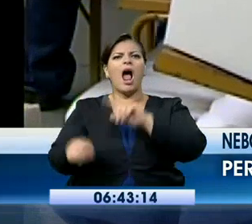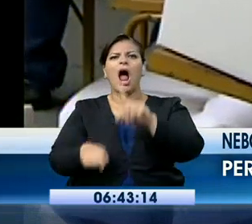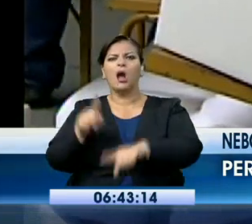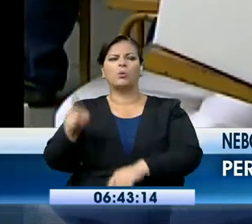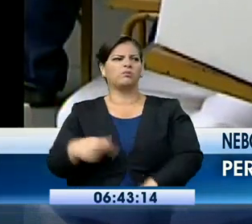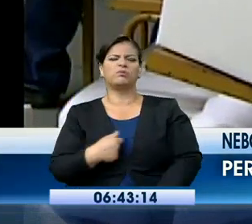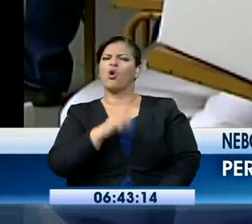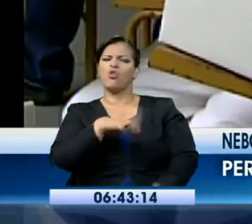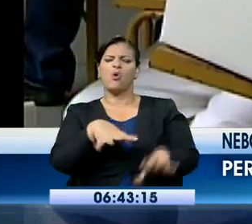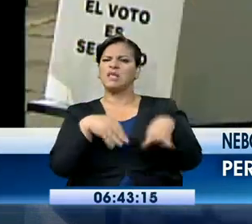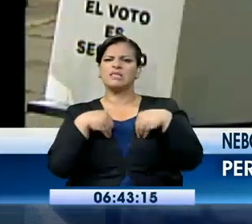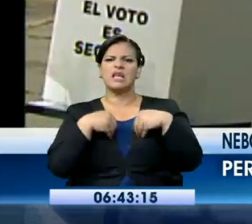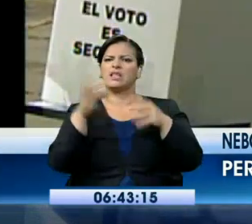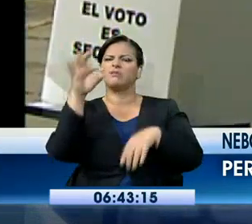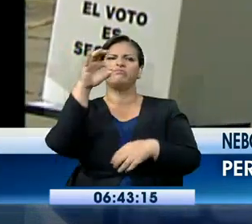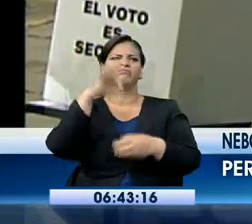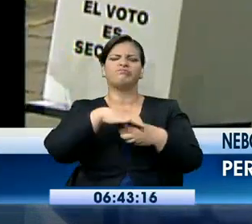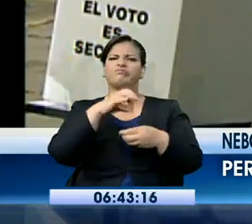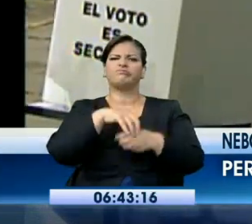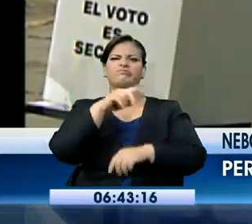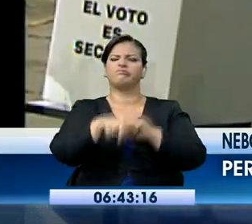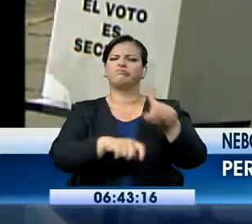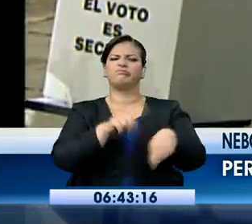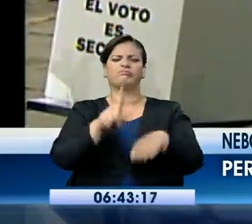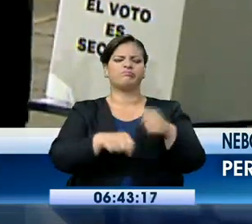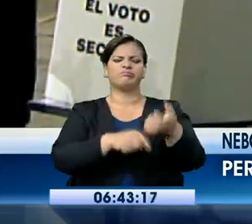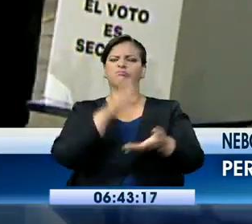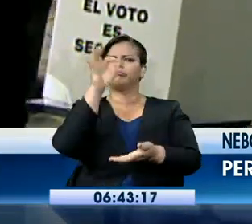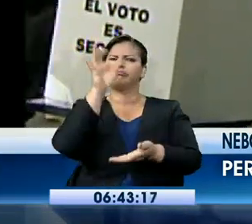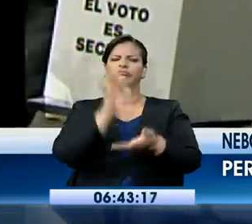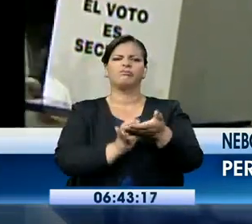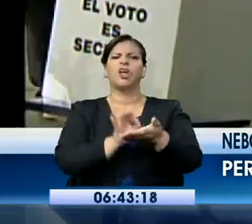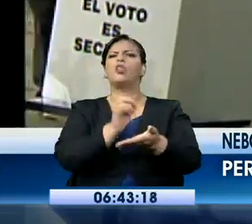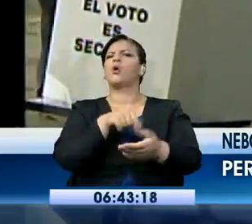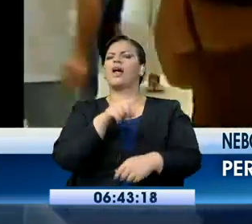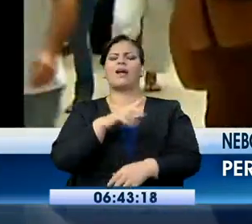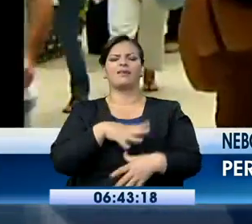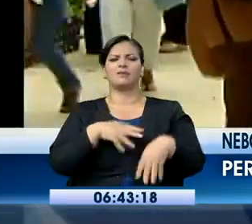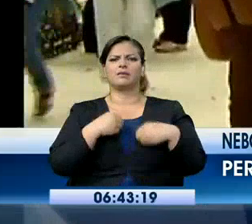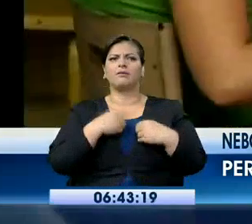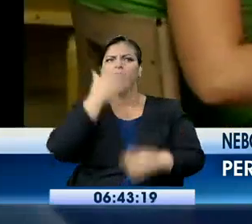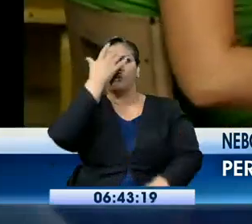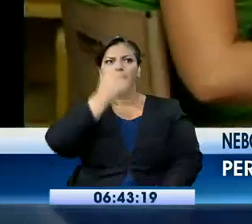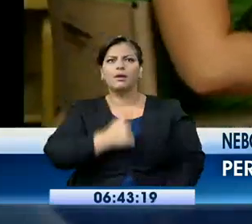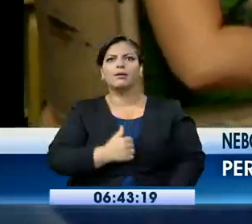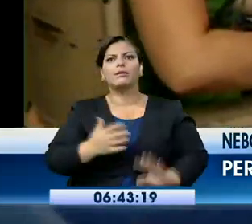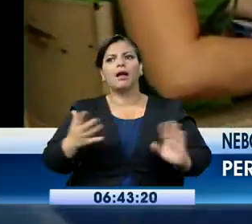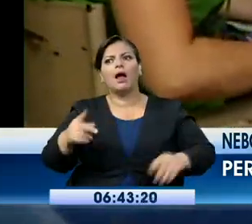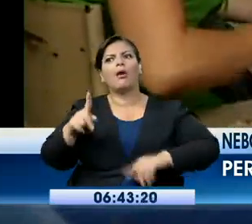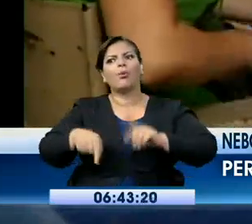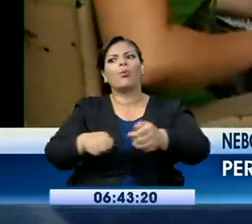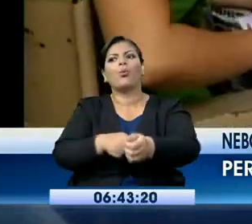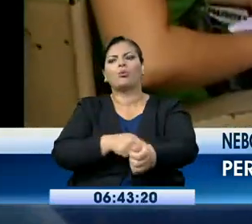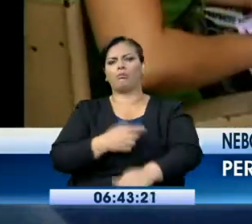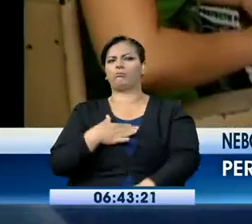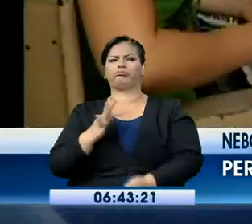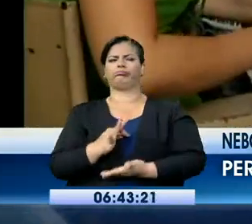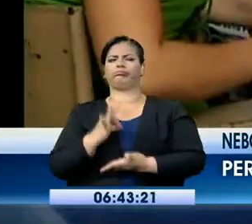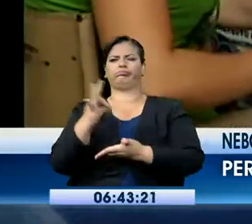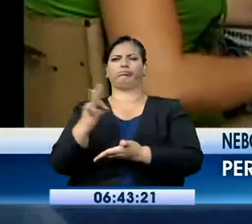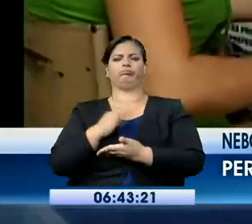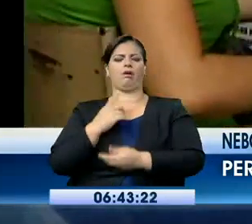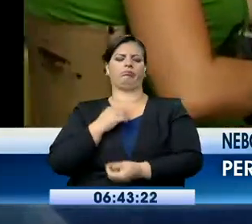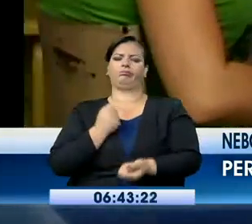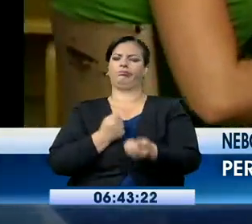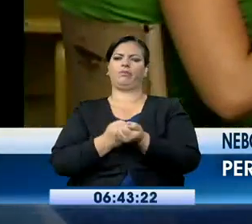las 7 preguntas no serán la solución del 100% de la situación política y económica que enfrenta el país. Y resaltó que